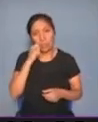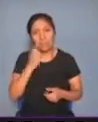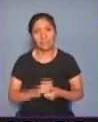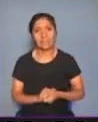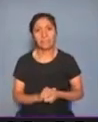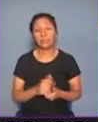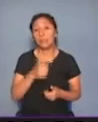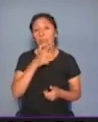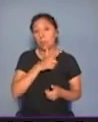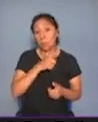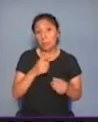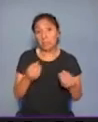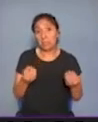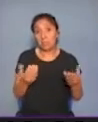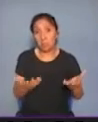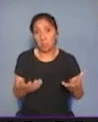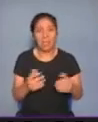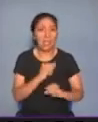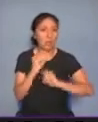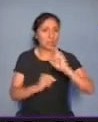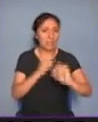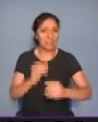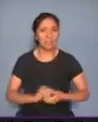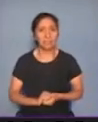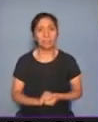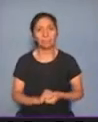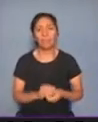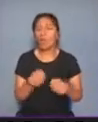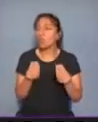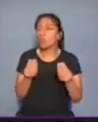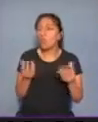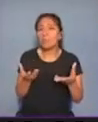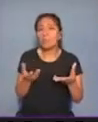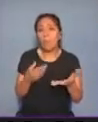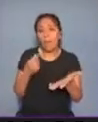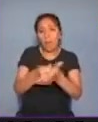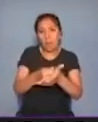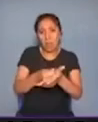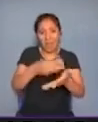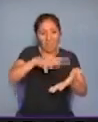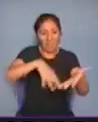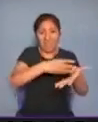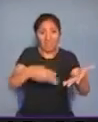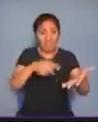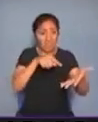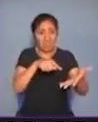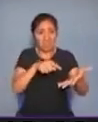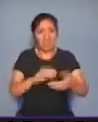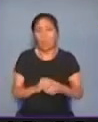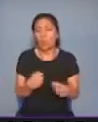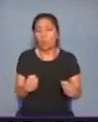parecía Bueno un poco resaltarlo cómo hacemos para adquirir el calendario bueno el calendario